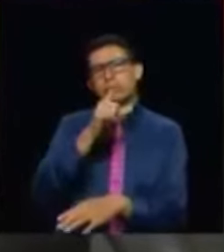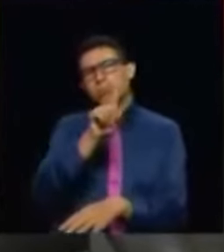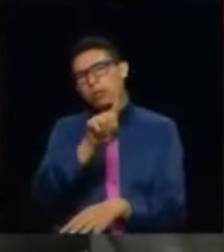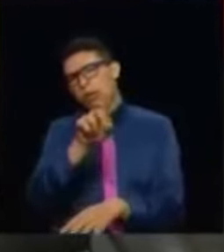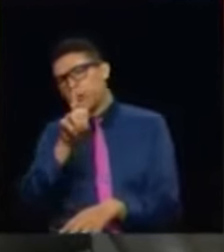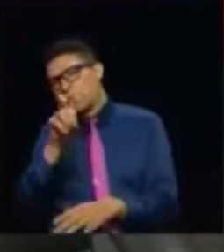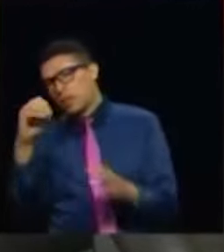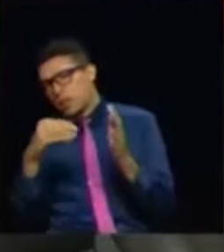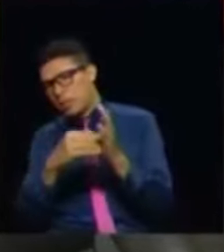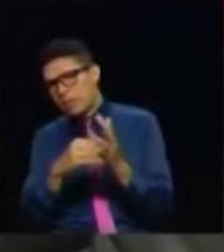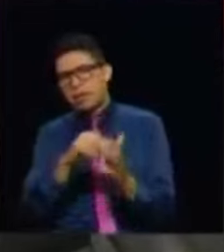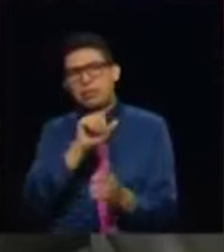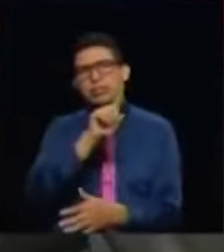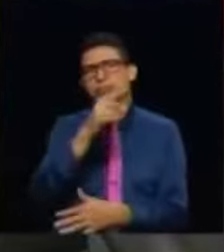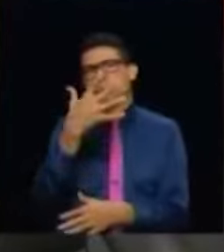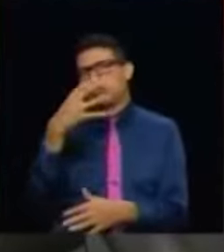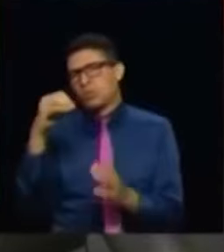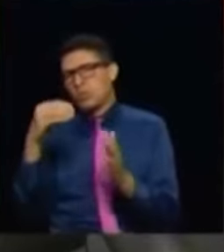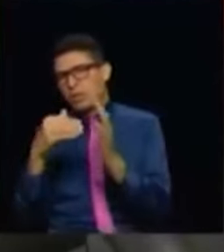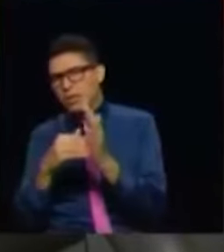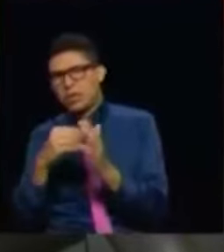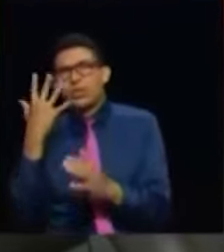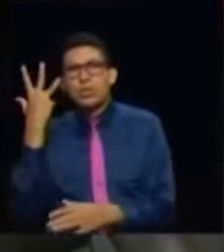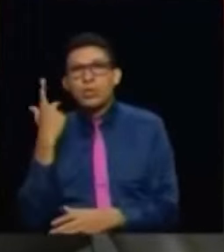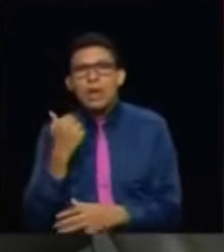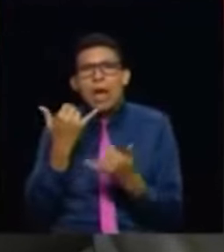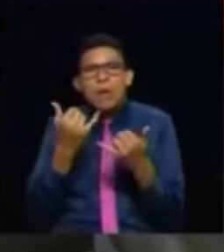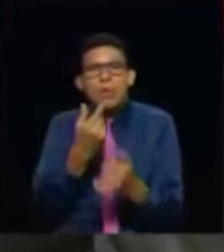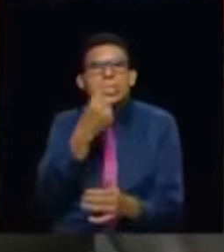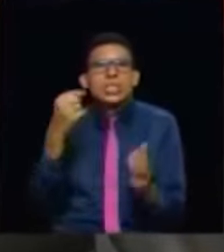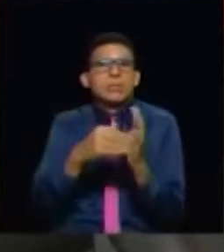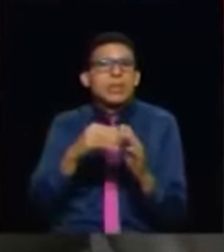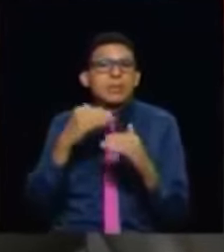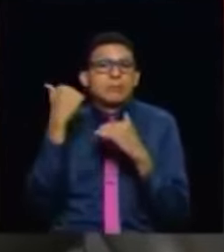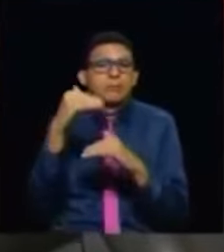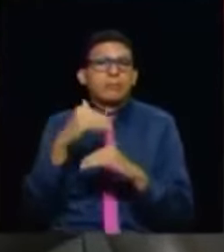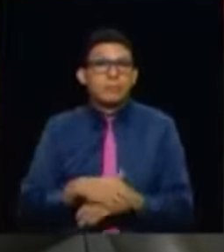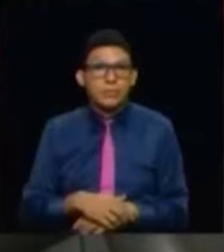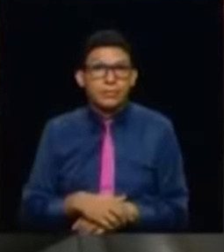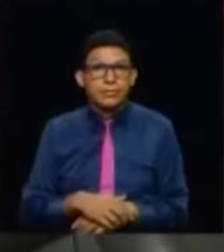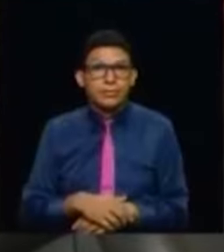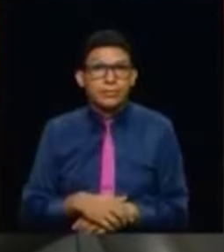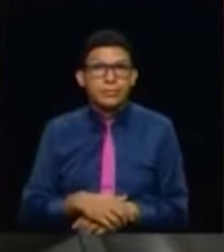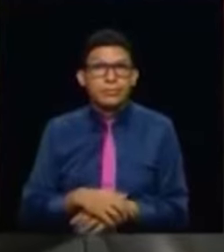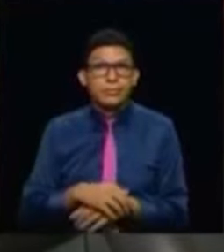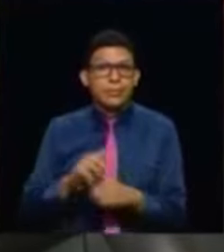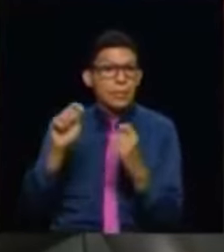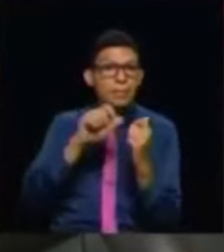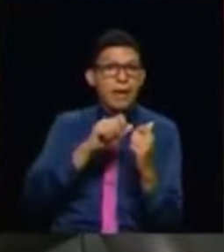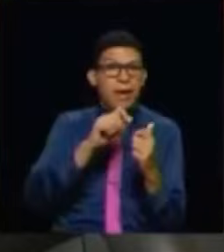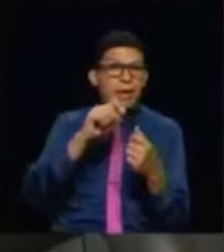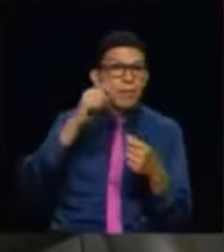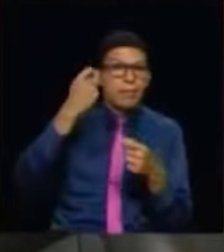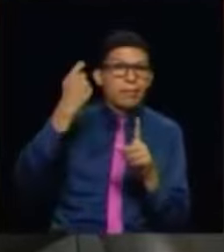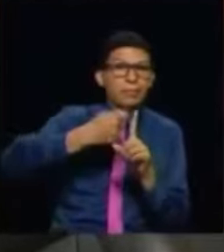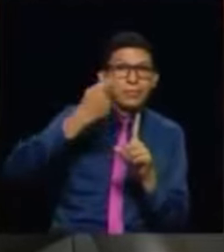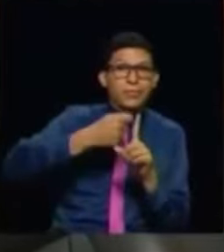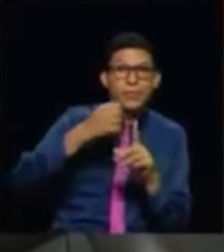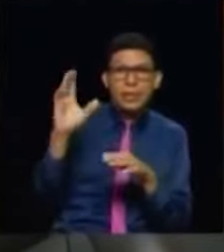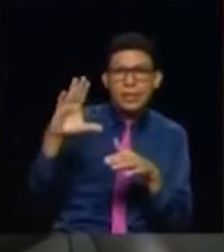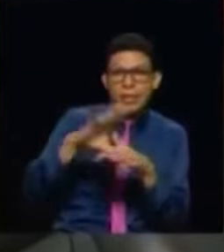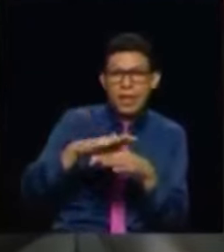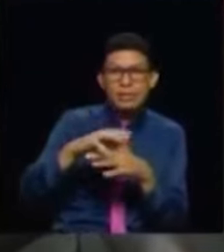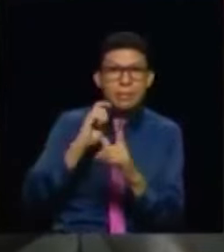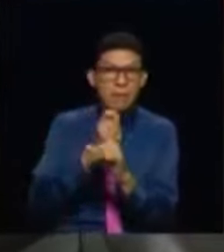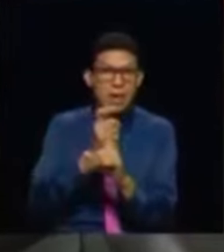170, 150, ahorita se hace 100 mil pesos. Lo del taxi, lo de la cuota del taxi y el combustible, y